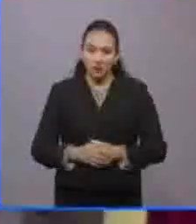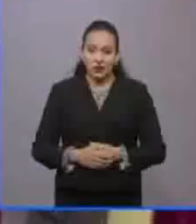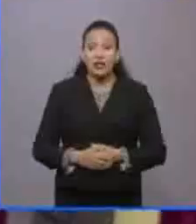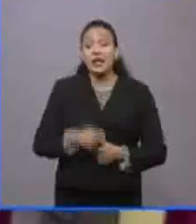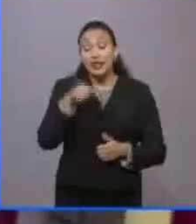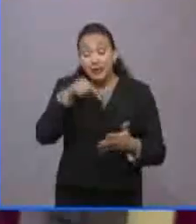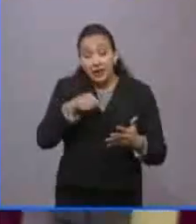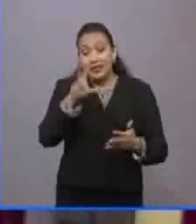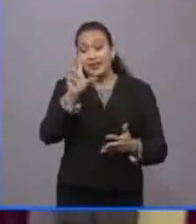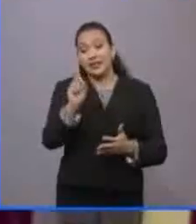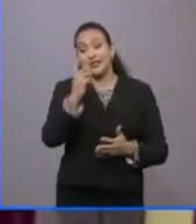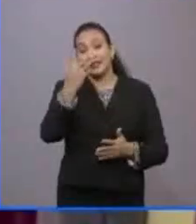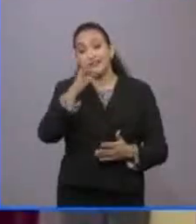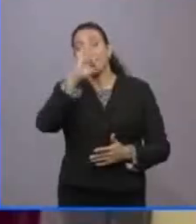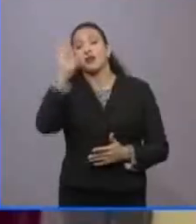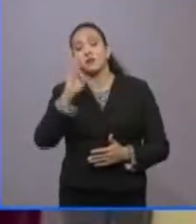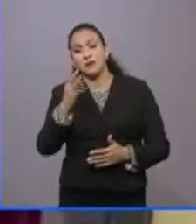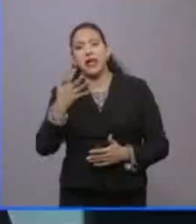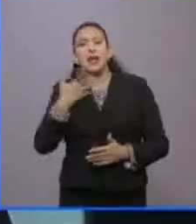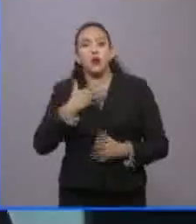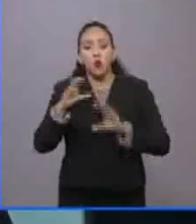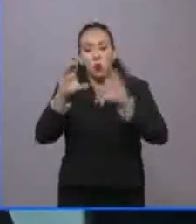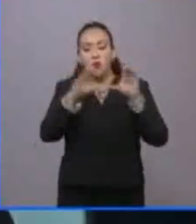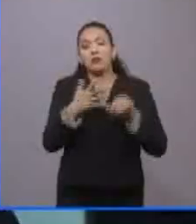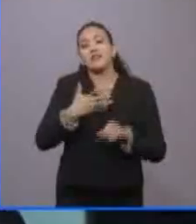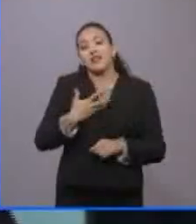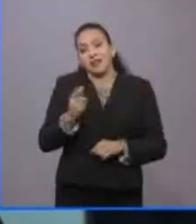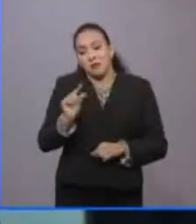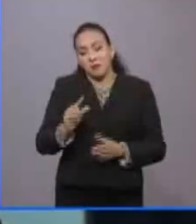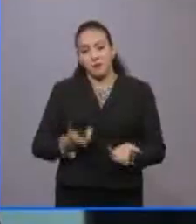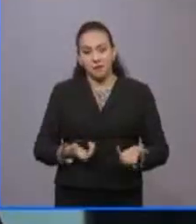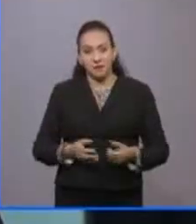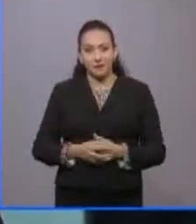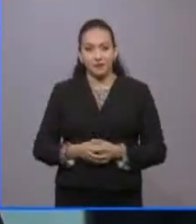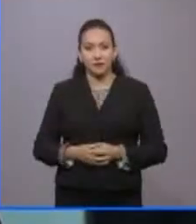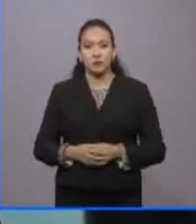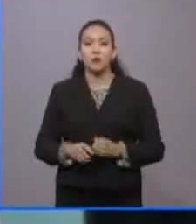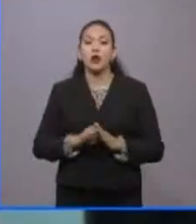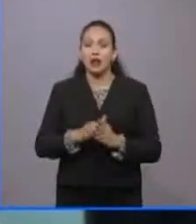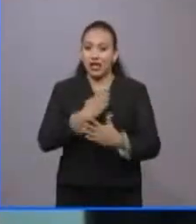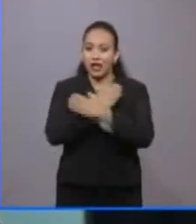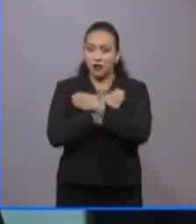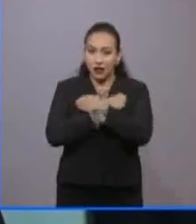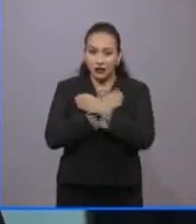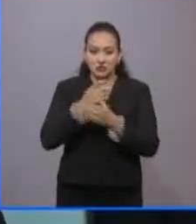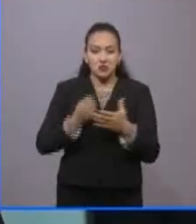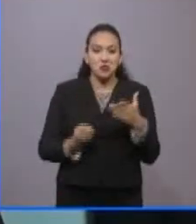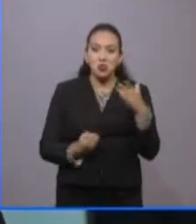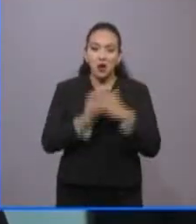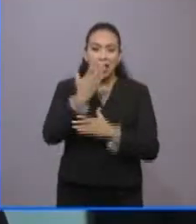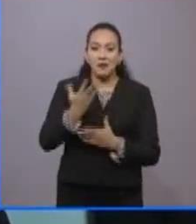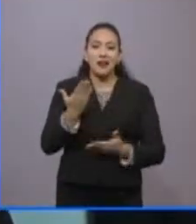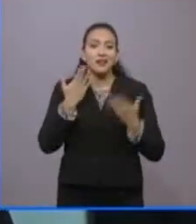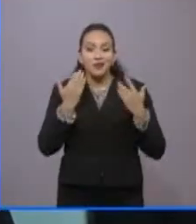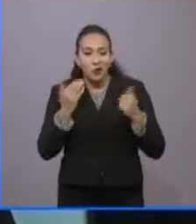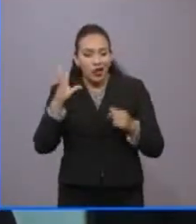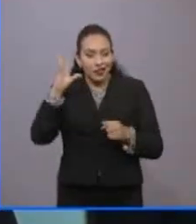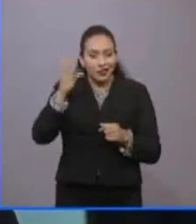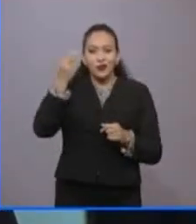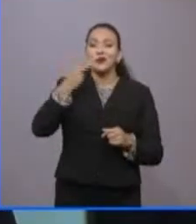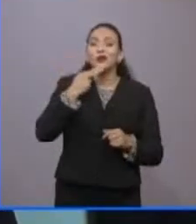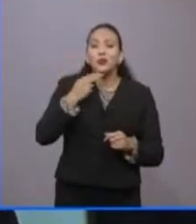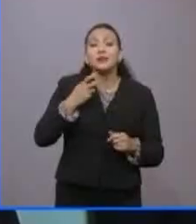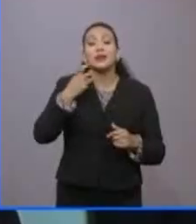el 35% tiene computadora. Una educación que no innova, que no se adapta, corre